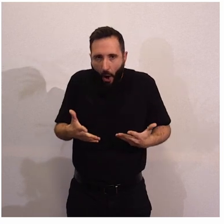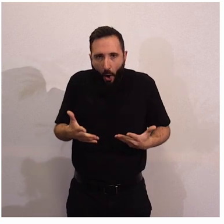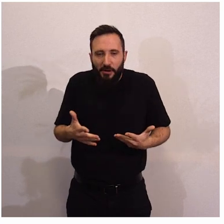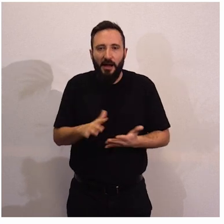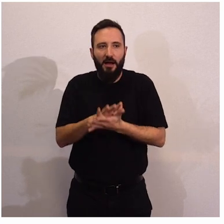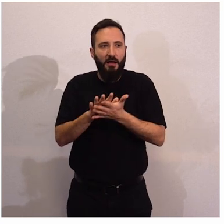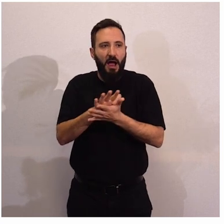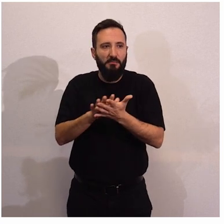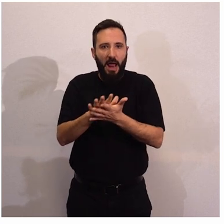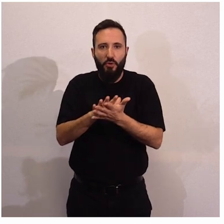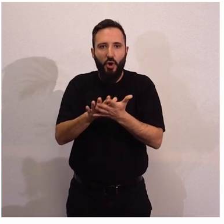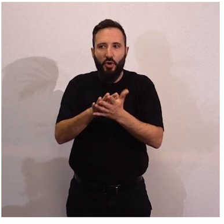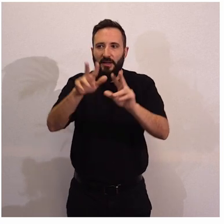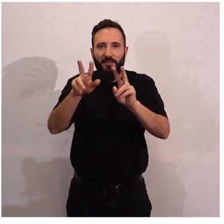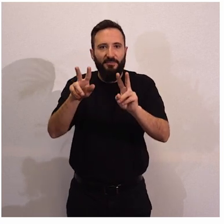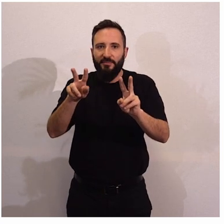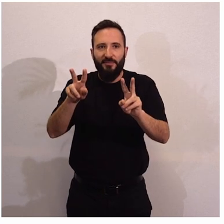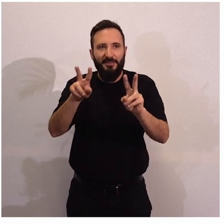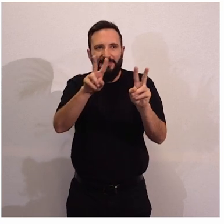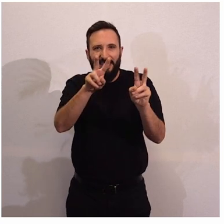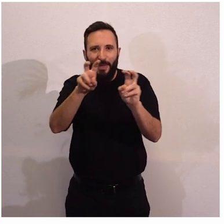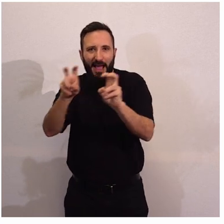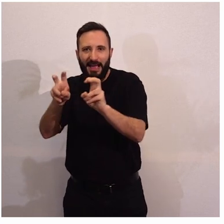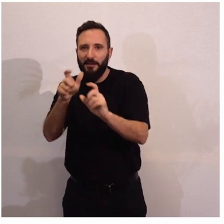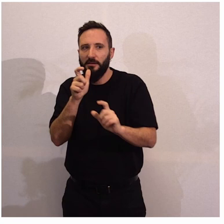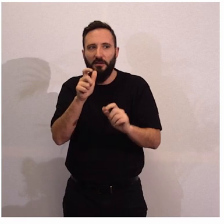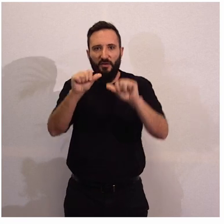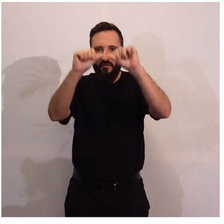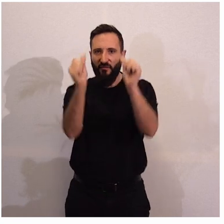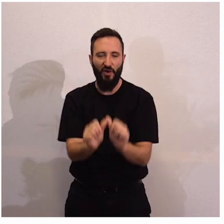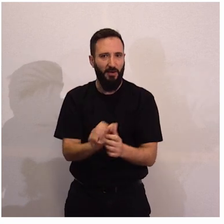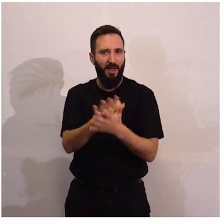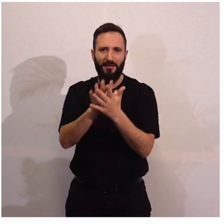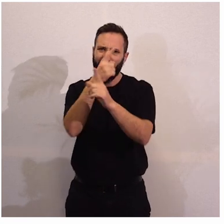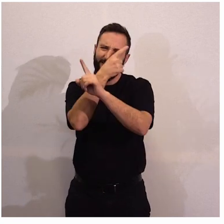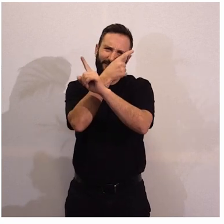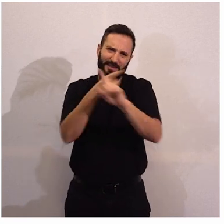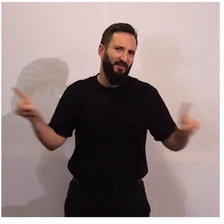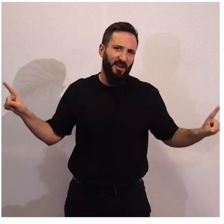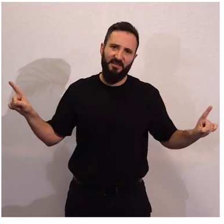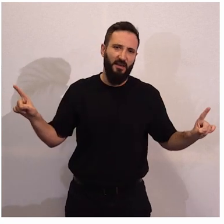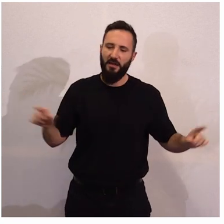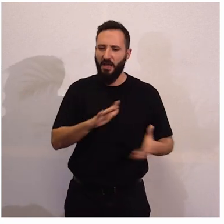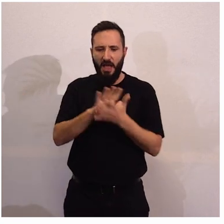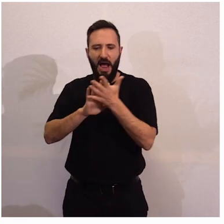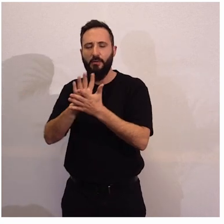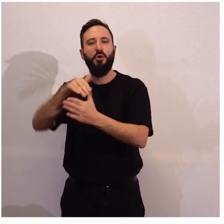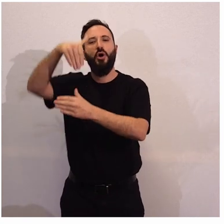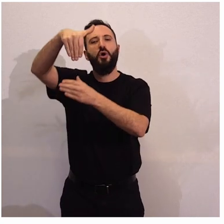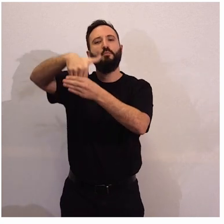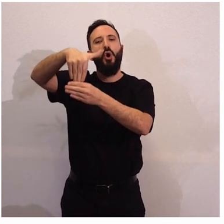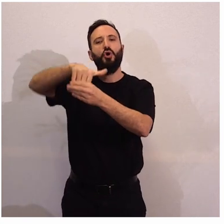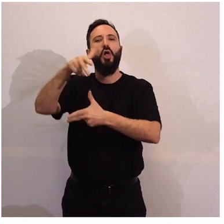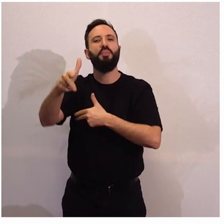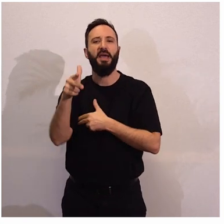cuando estamos hablando en otros términos muy diferentes, estamos hablando del derecho al voto, del